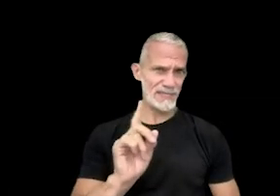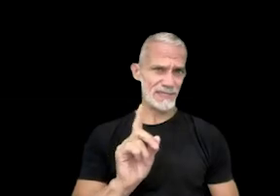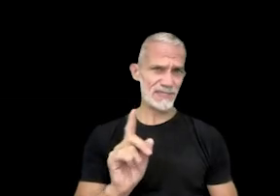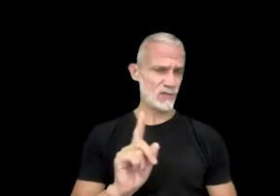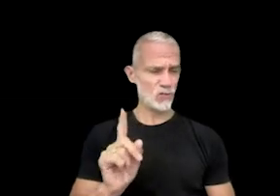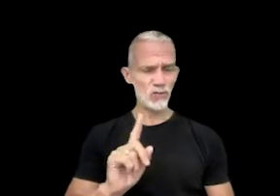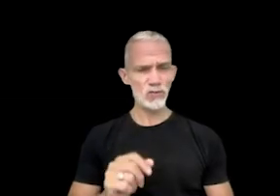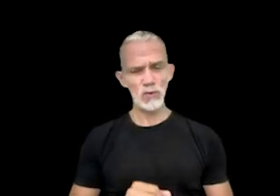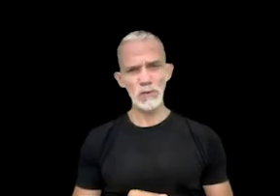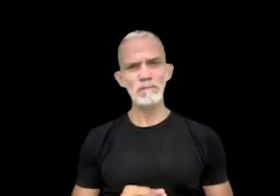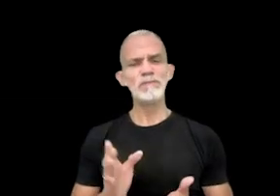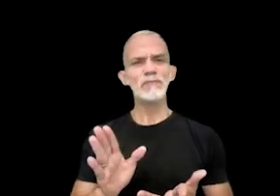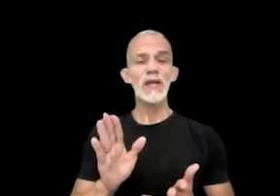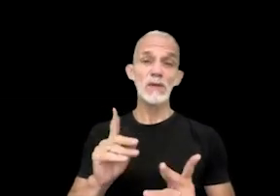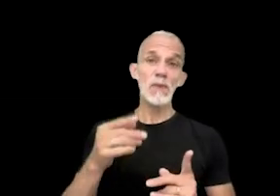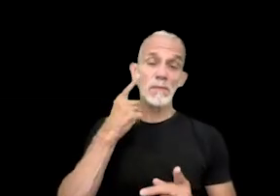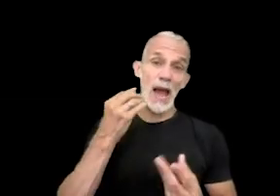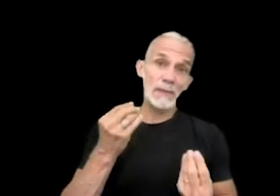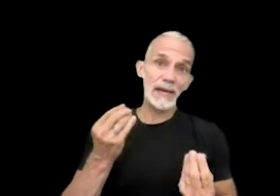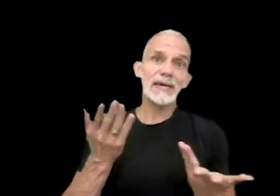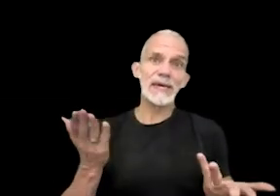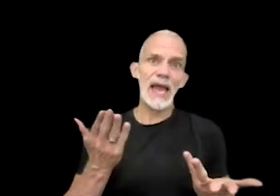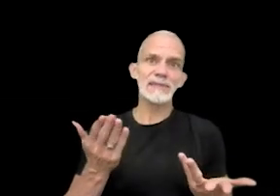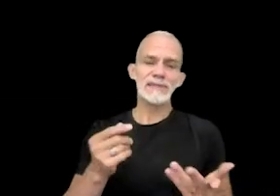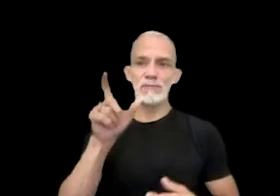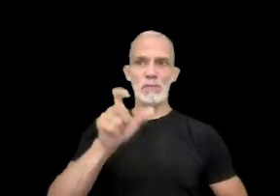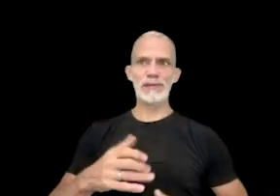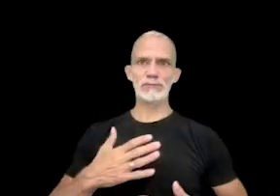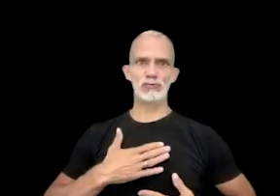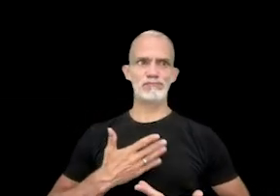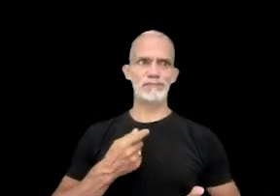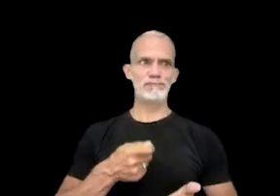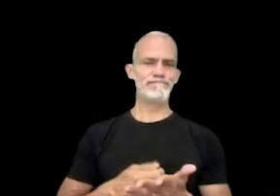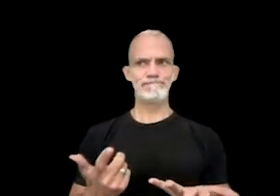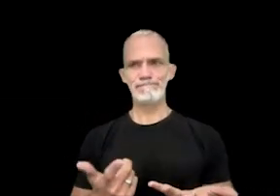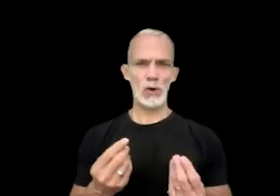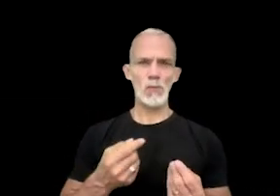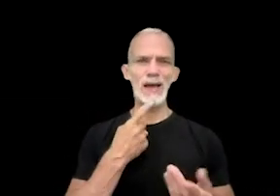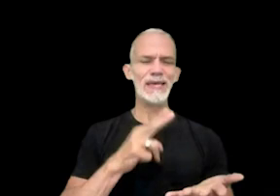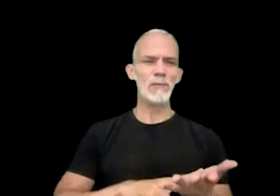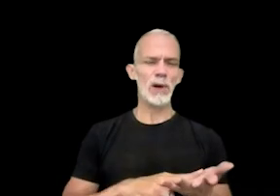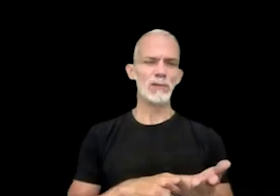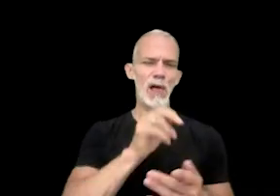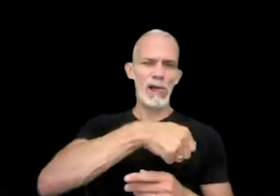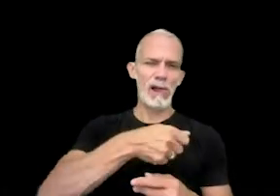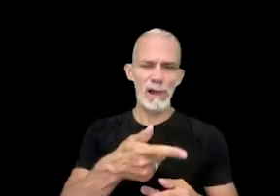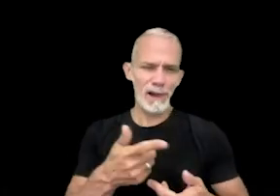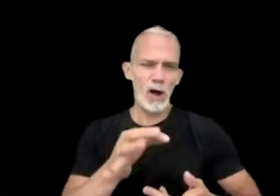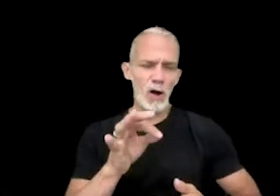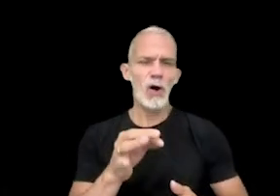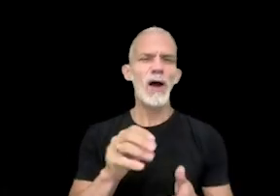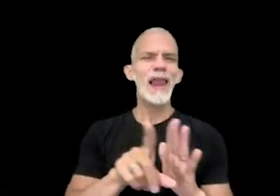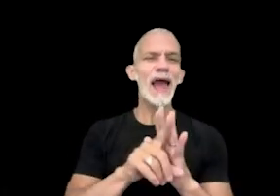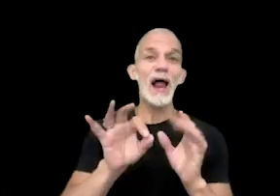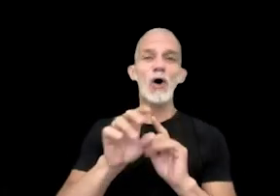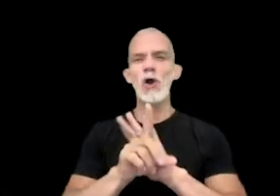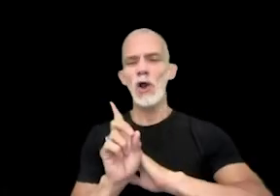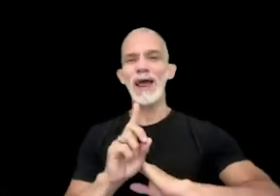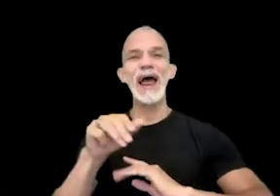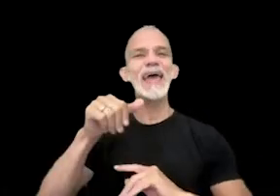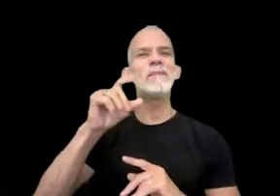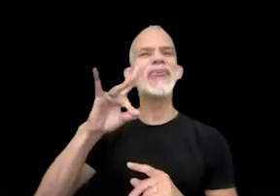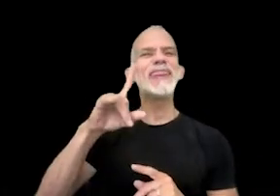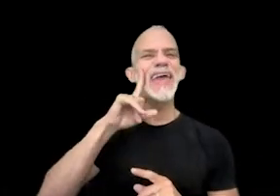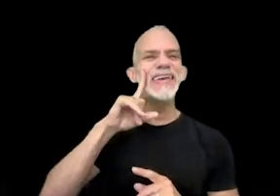es. Después tendremos que ver qué es lo que hace el contribuyente. El MLI va a atacar justamente a